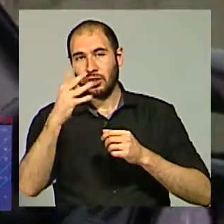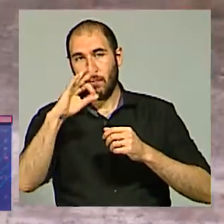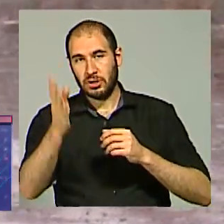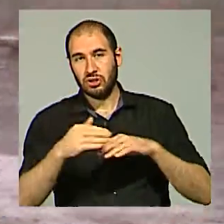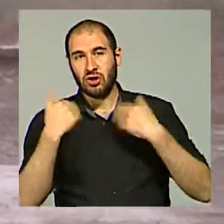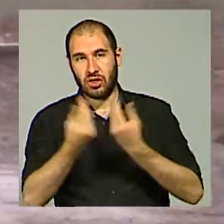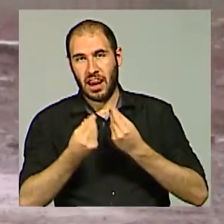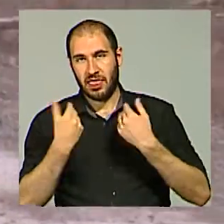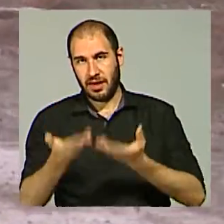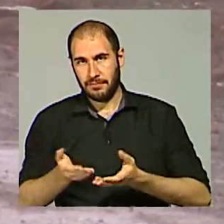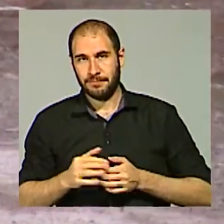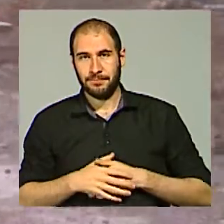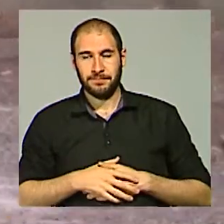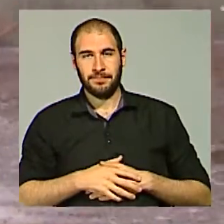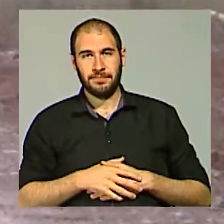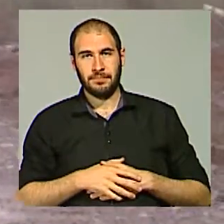ciento